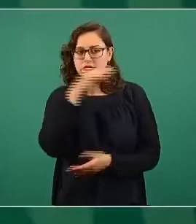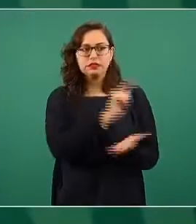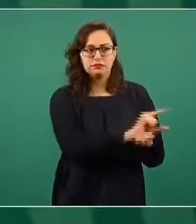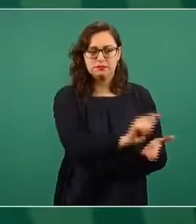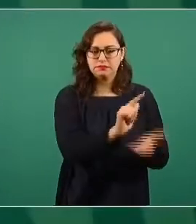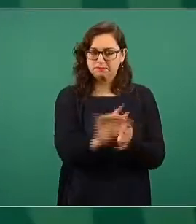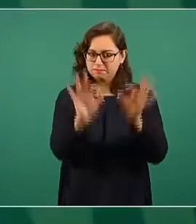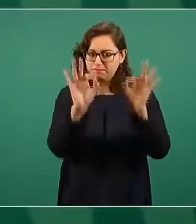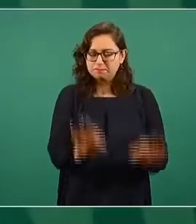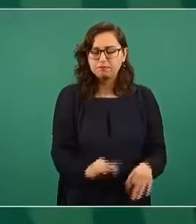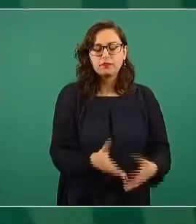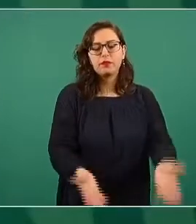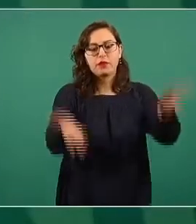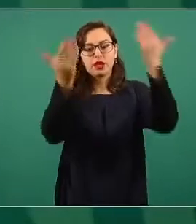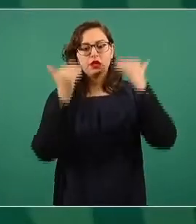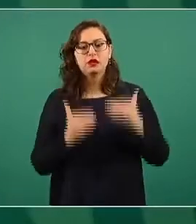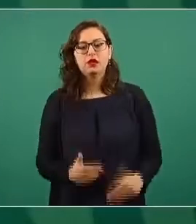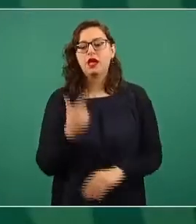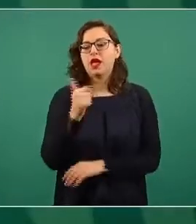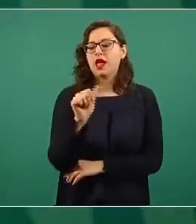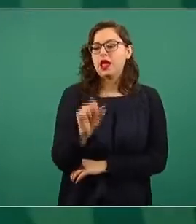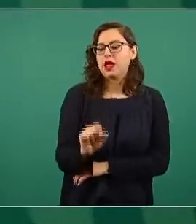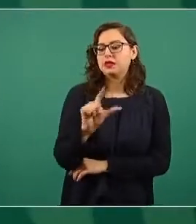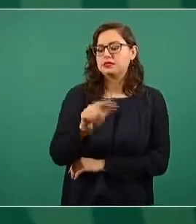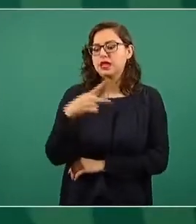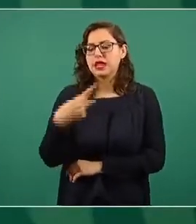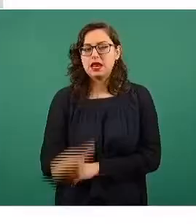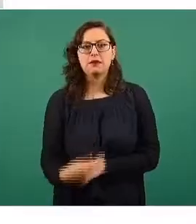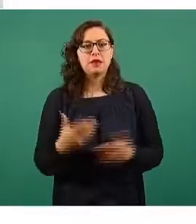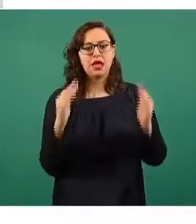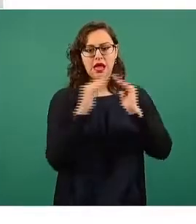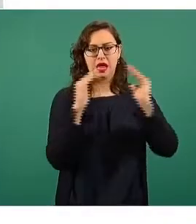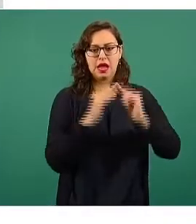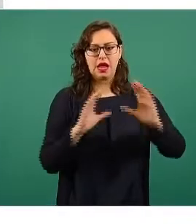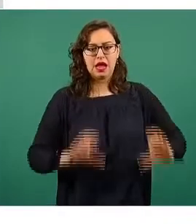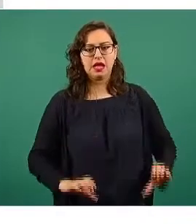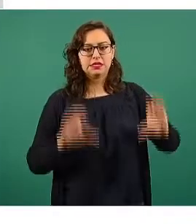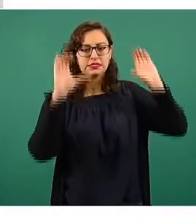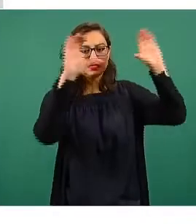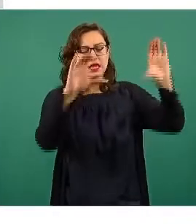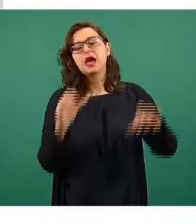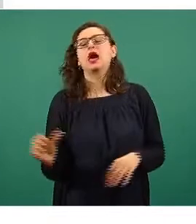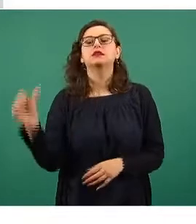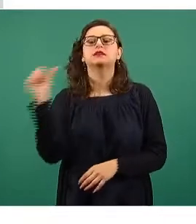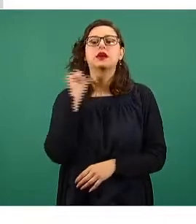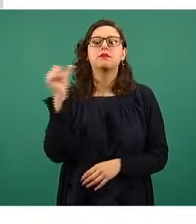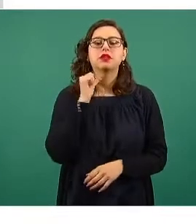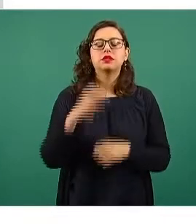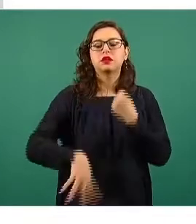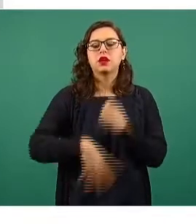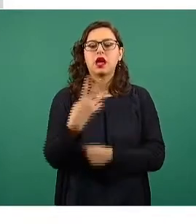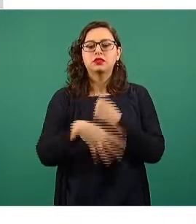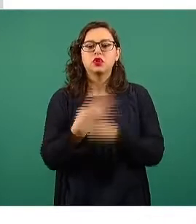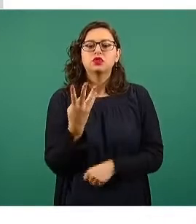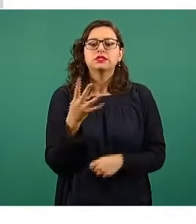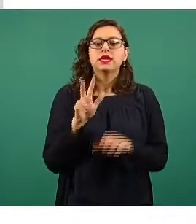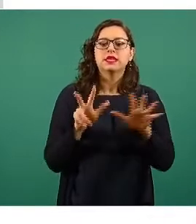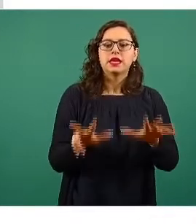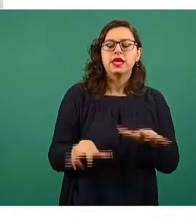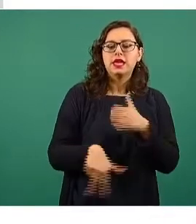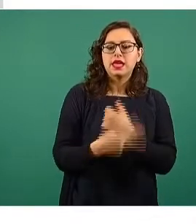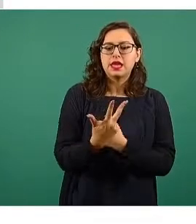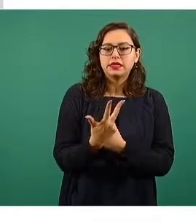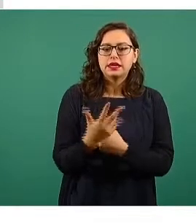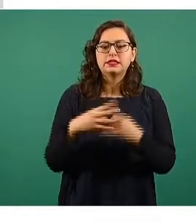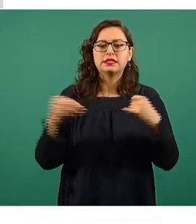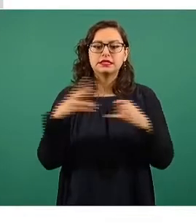gas LP, el tanque estacionario Segas en Azcapotzalco, Ciudad de México, con 14 pesos 13 centavos por litro y un margen